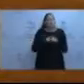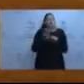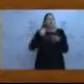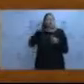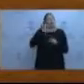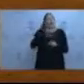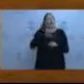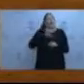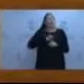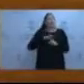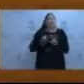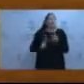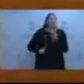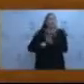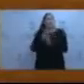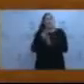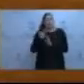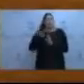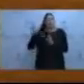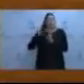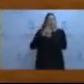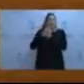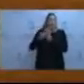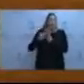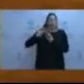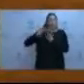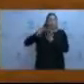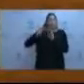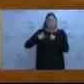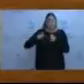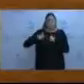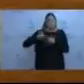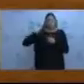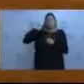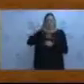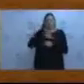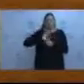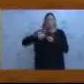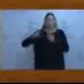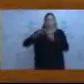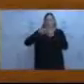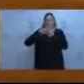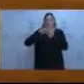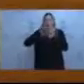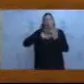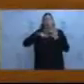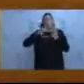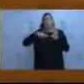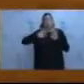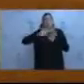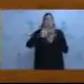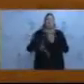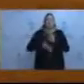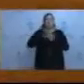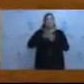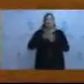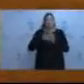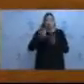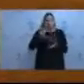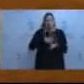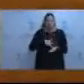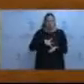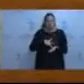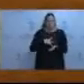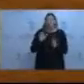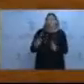4 comunidades en España tienen este decreto. Podremos pasar ahora a ser la quinta. Y bien, solamente les